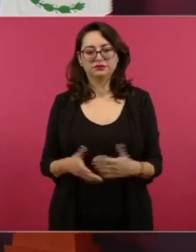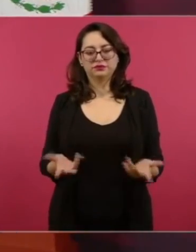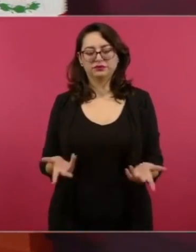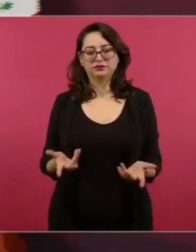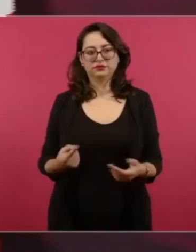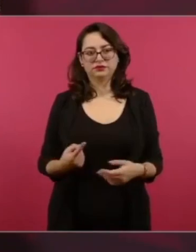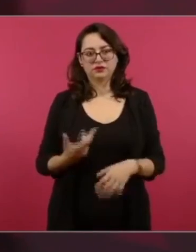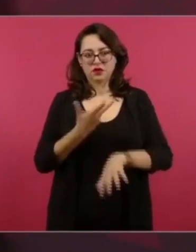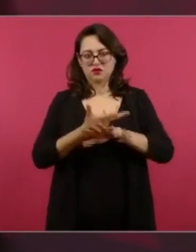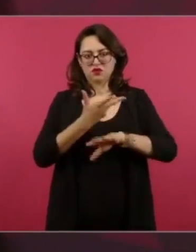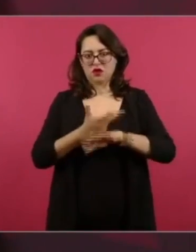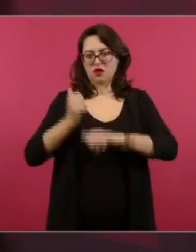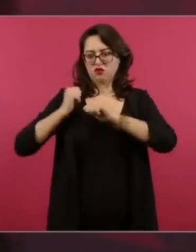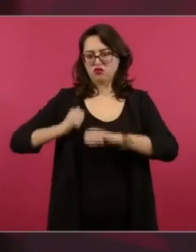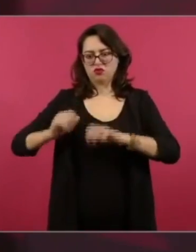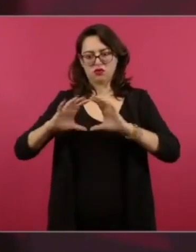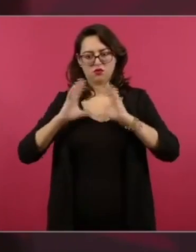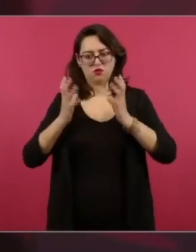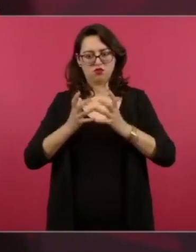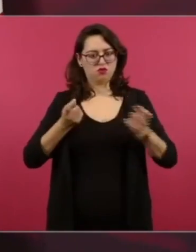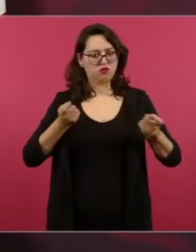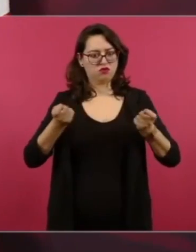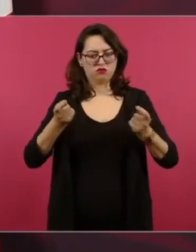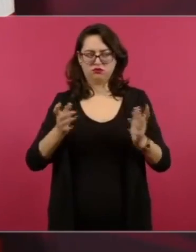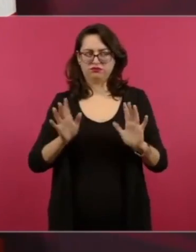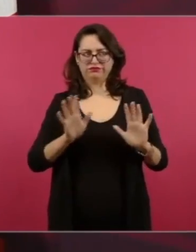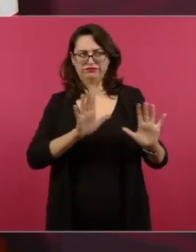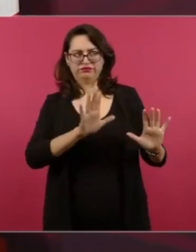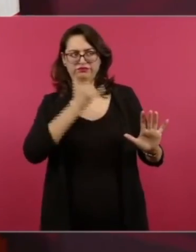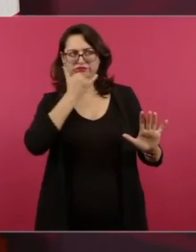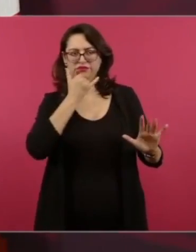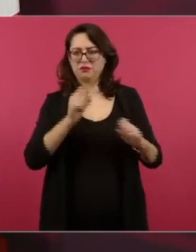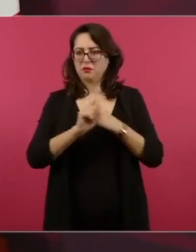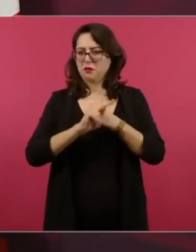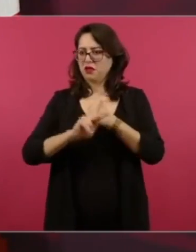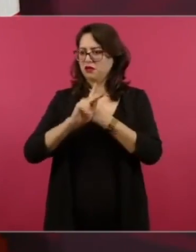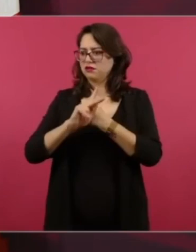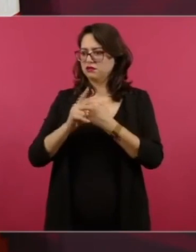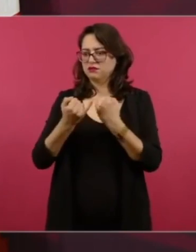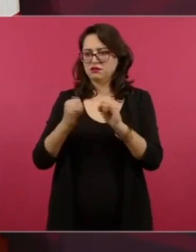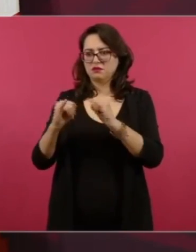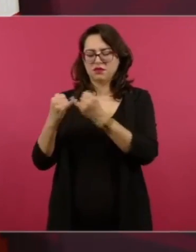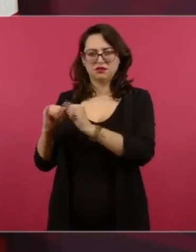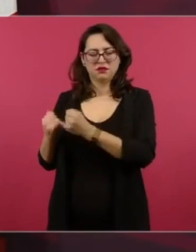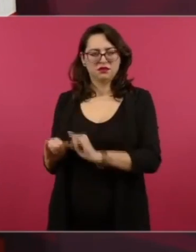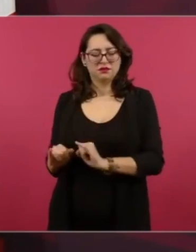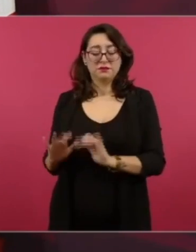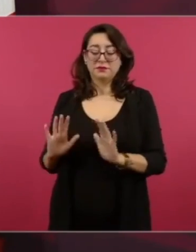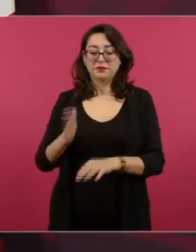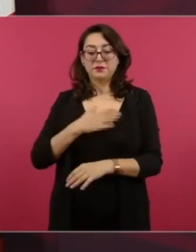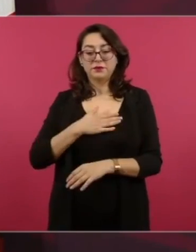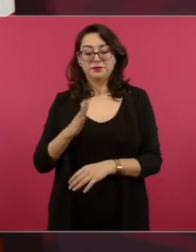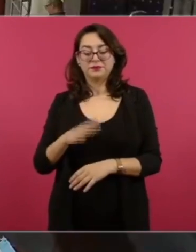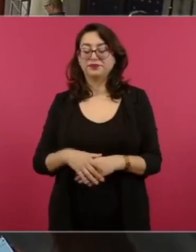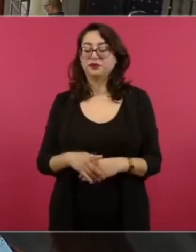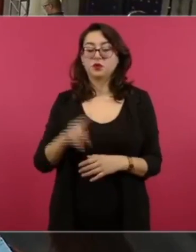gobierno mundial. Cada país tiene su gobierno y somos libres. Bueno, pues esa